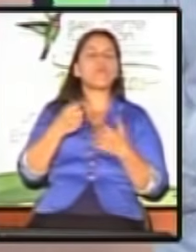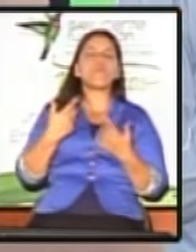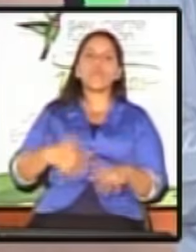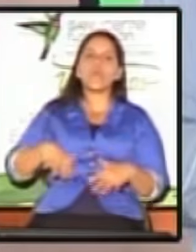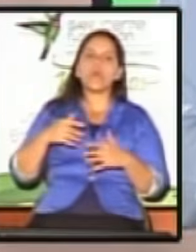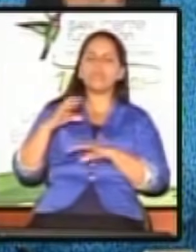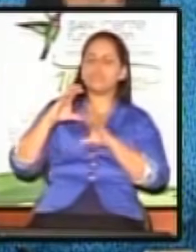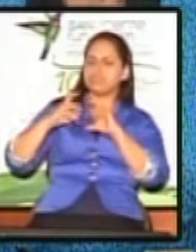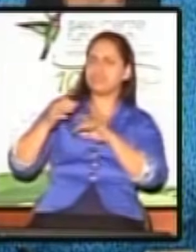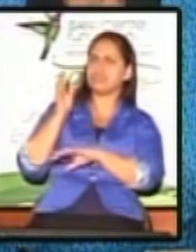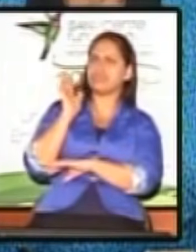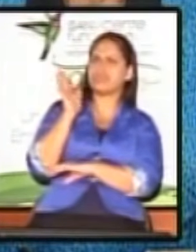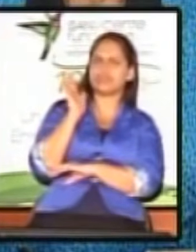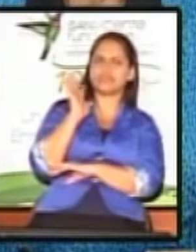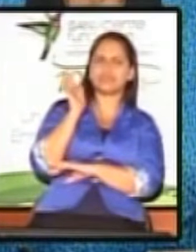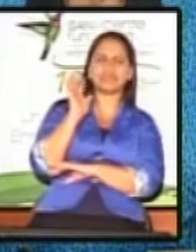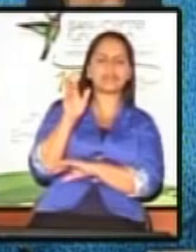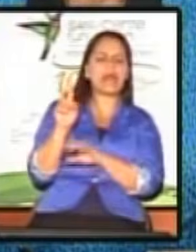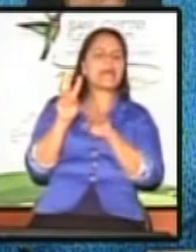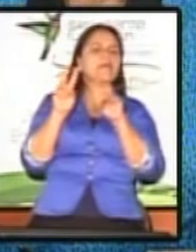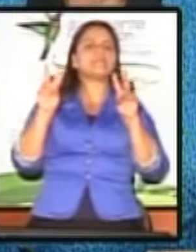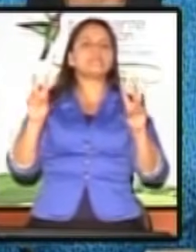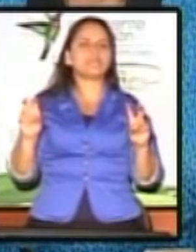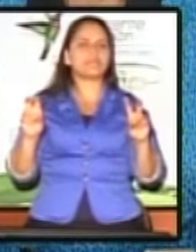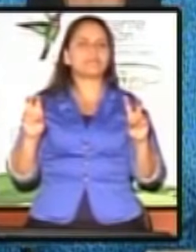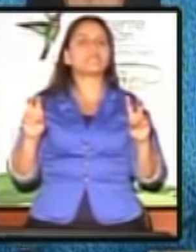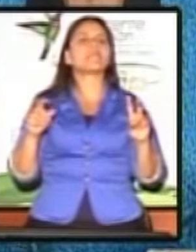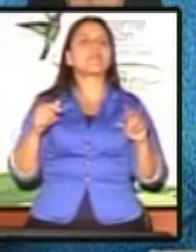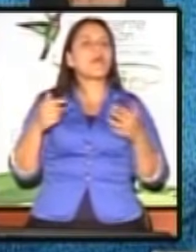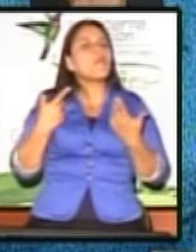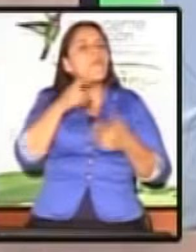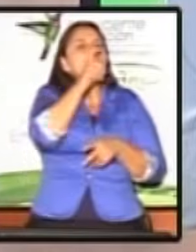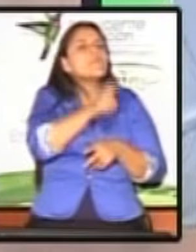una conferencia de lo que es el cuidado